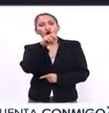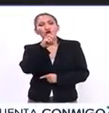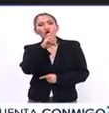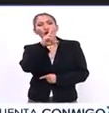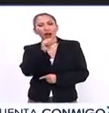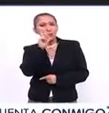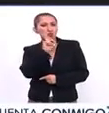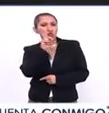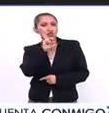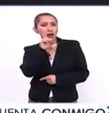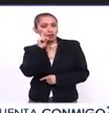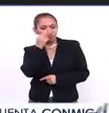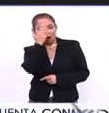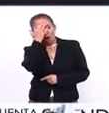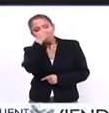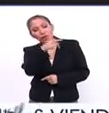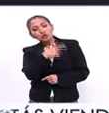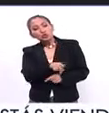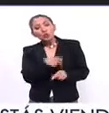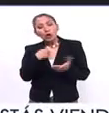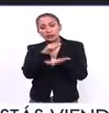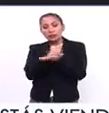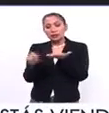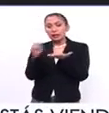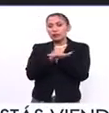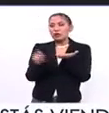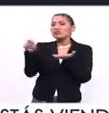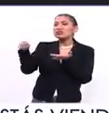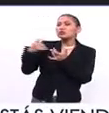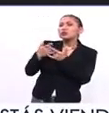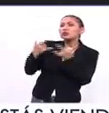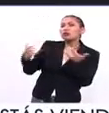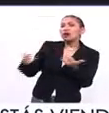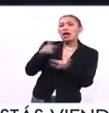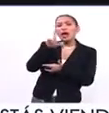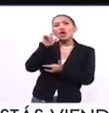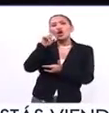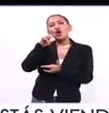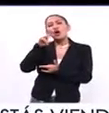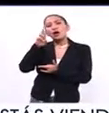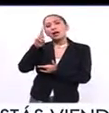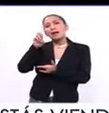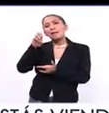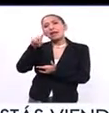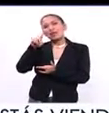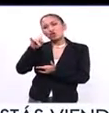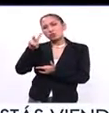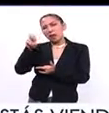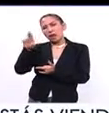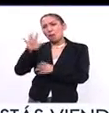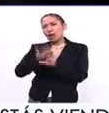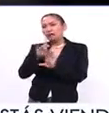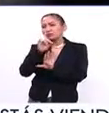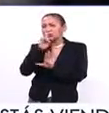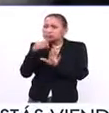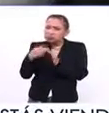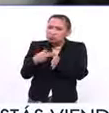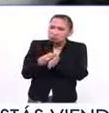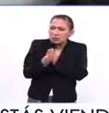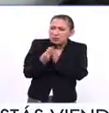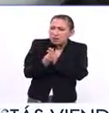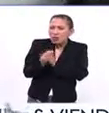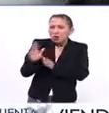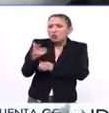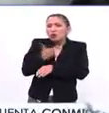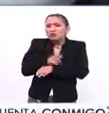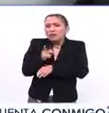evidente también, es muy conocido porque además ella escribió sobre él. Remedios Varo fue mucho más discreta. Ella